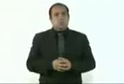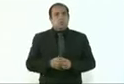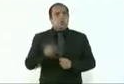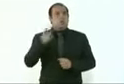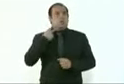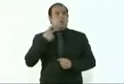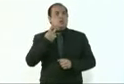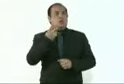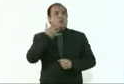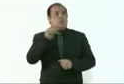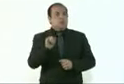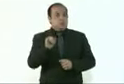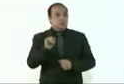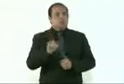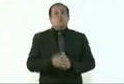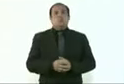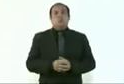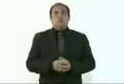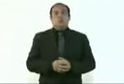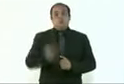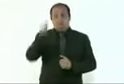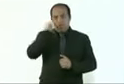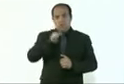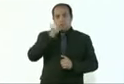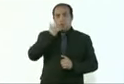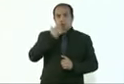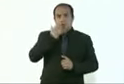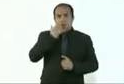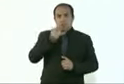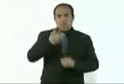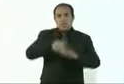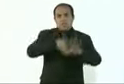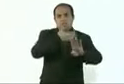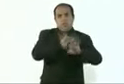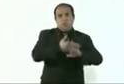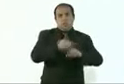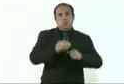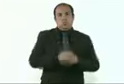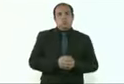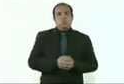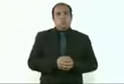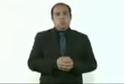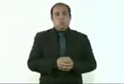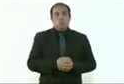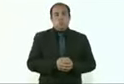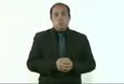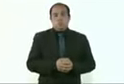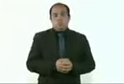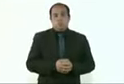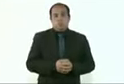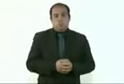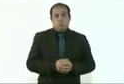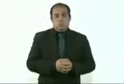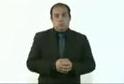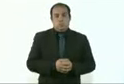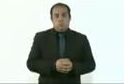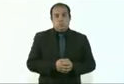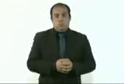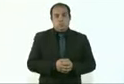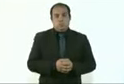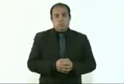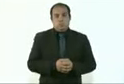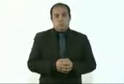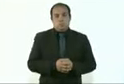política de este tipo. Siempre luchamos en contra de que se diera cualquier cosa a partir